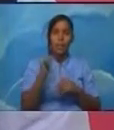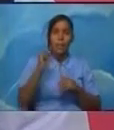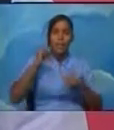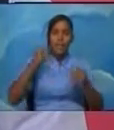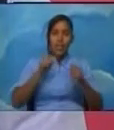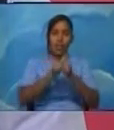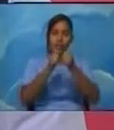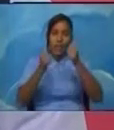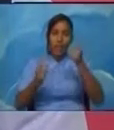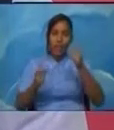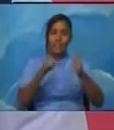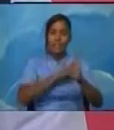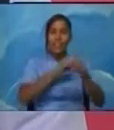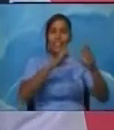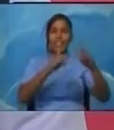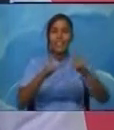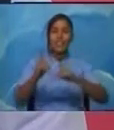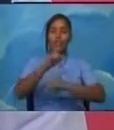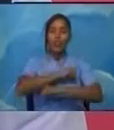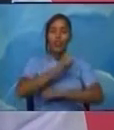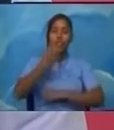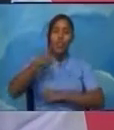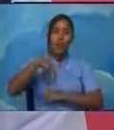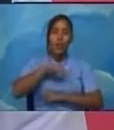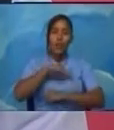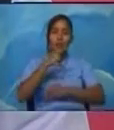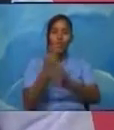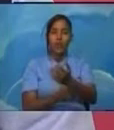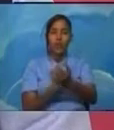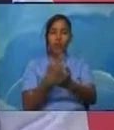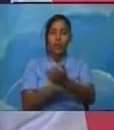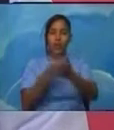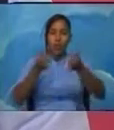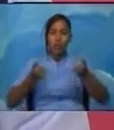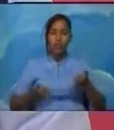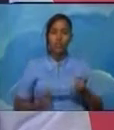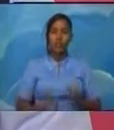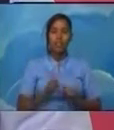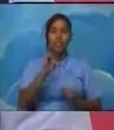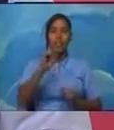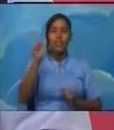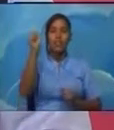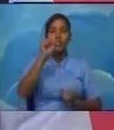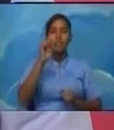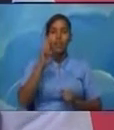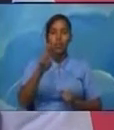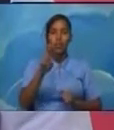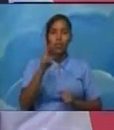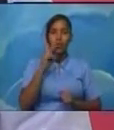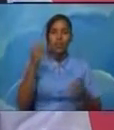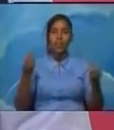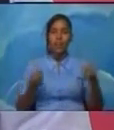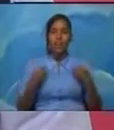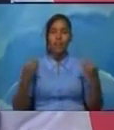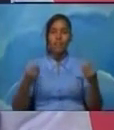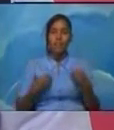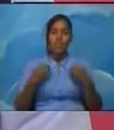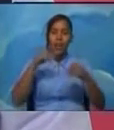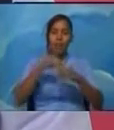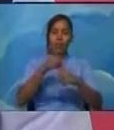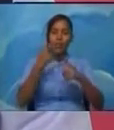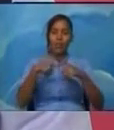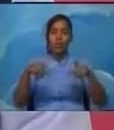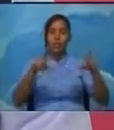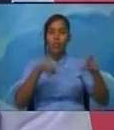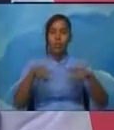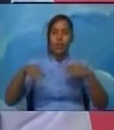nos alejamos del territorio de nuestros hermanos, los hijos de Esaú, que habitaban en Seir